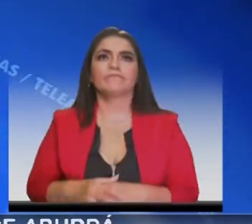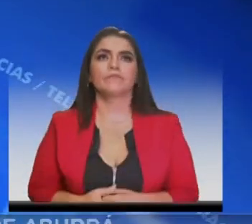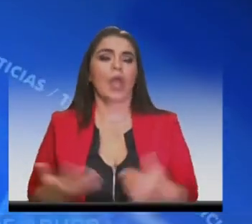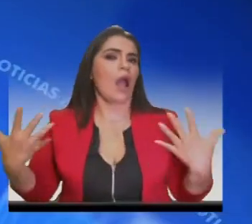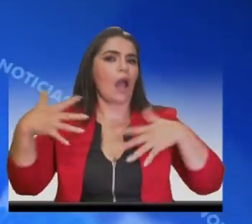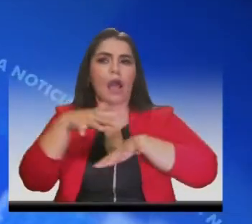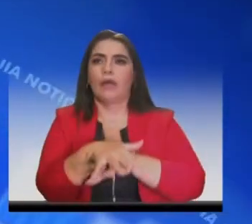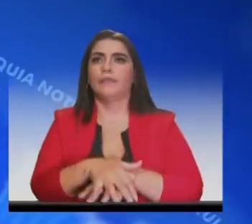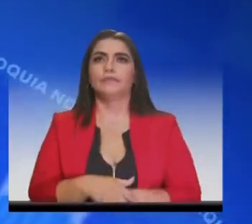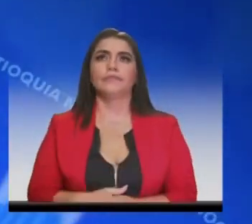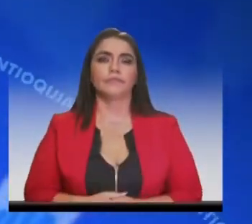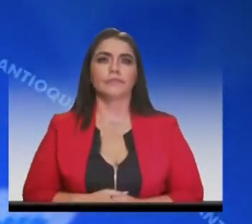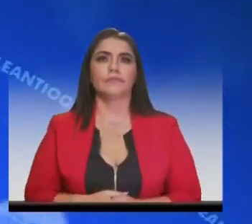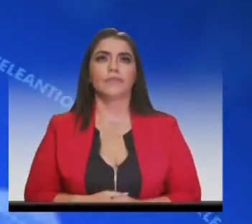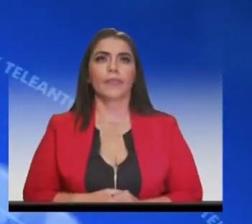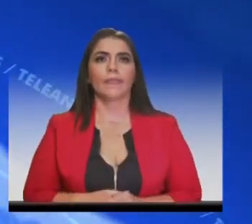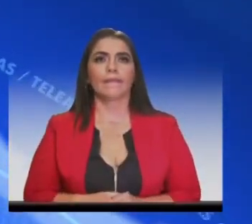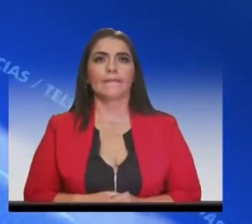estos momentos